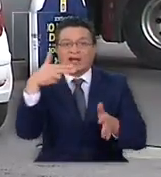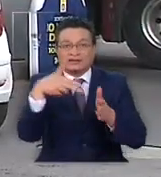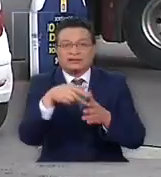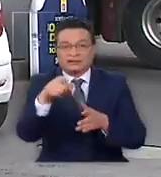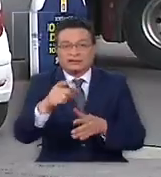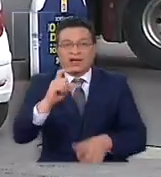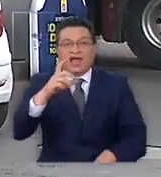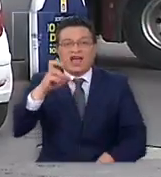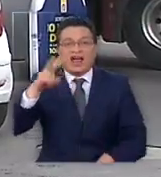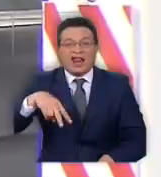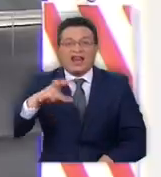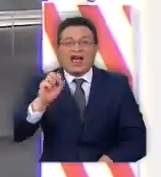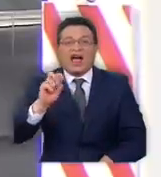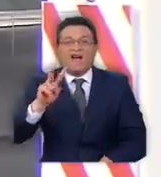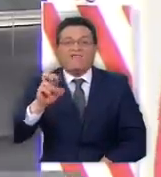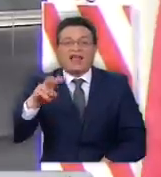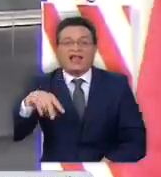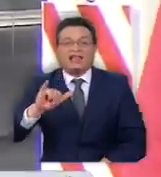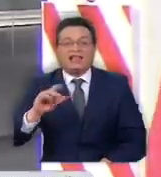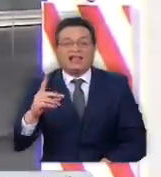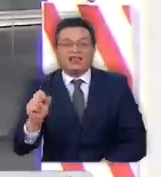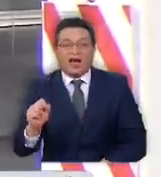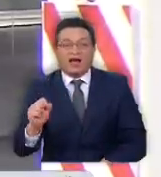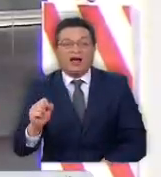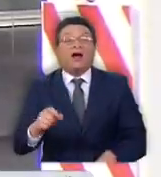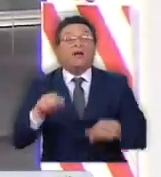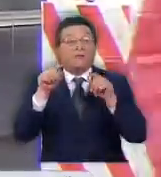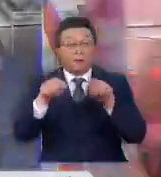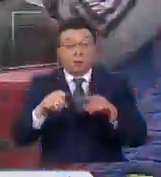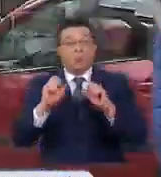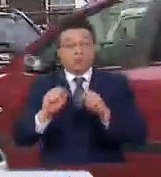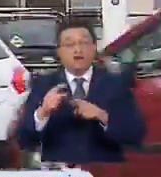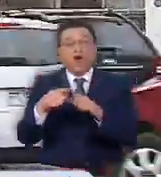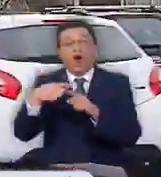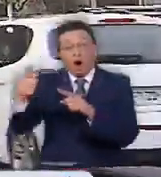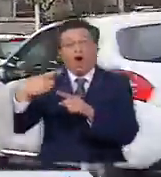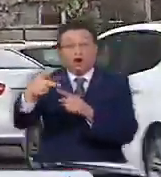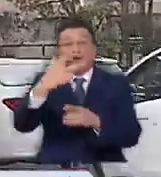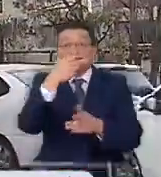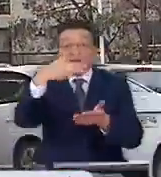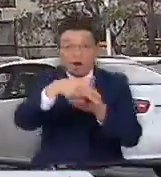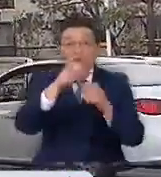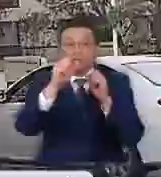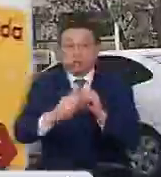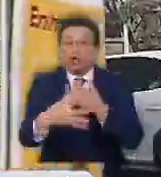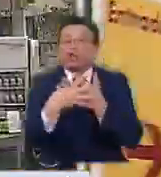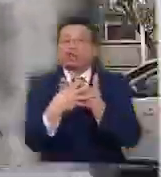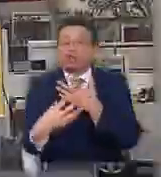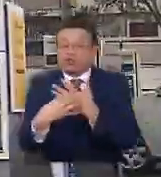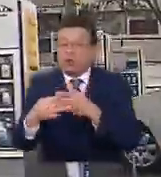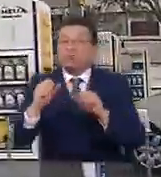de la Gran Avenida. Sin embargo, no se descarta que otras bencineras también hayan sido vulneradas.